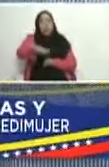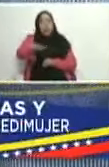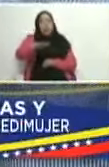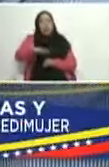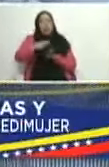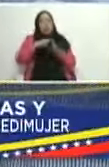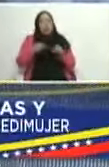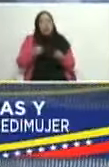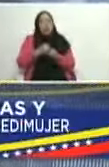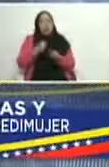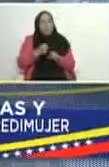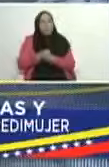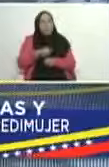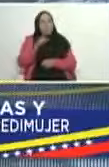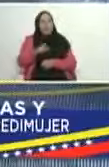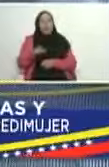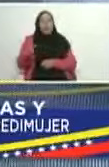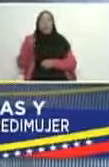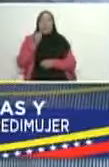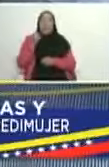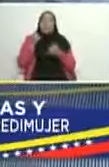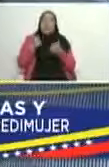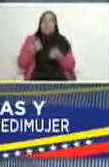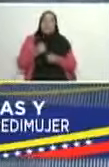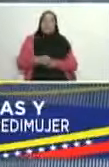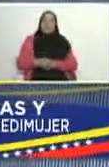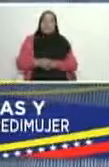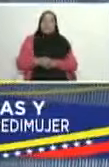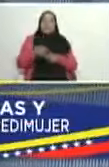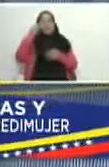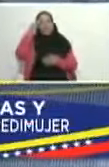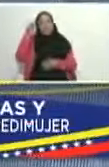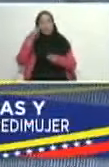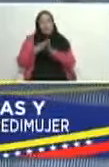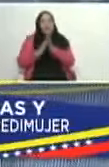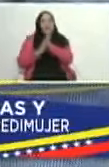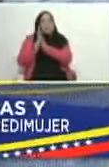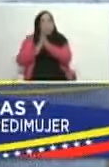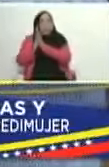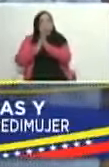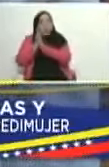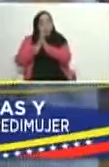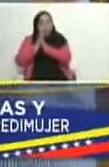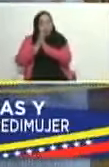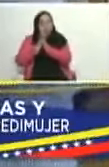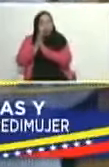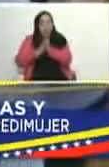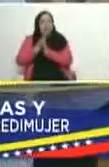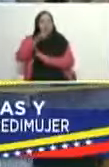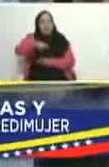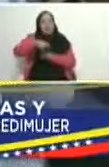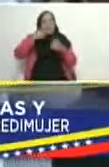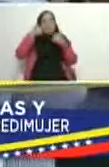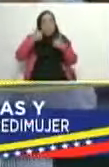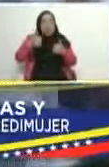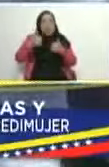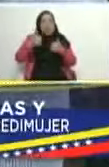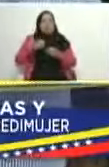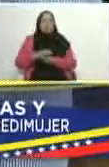niñitos. Correcto, mujeres, vengan para acá, pues, para saludar a las emprendedoras. ¿Ah? ¿Cómo están ustedes?